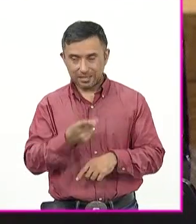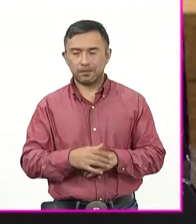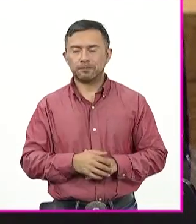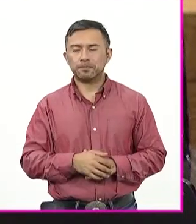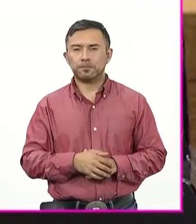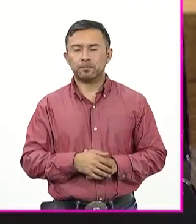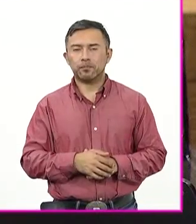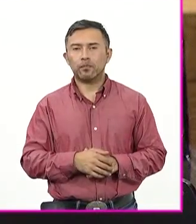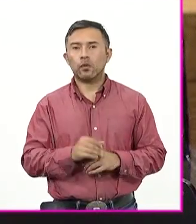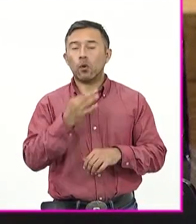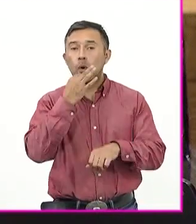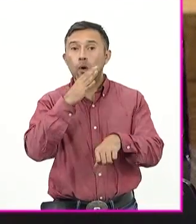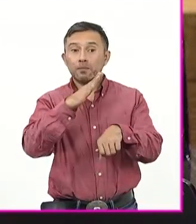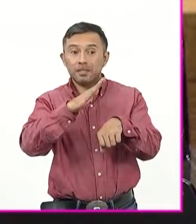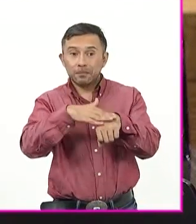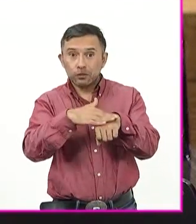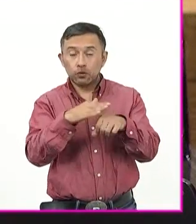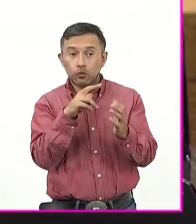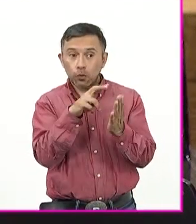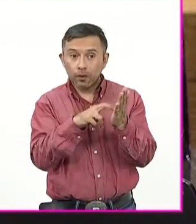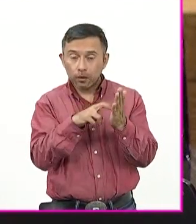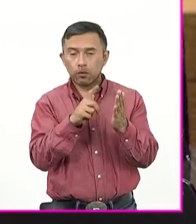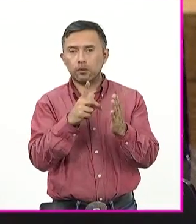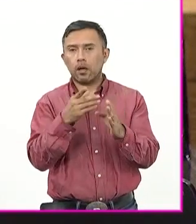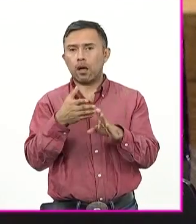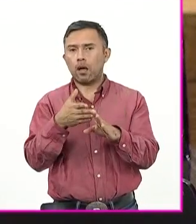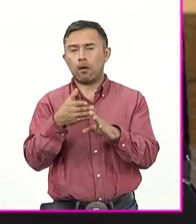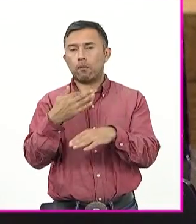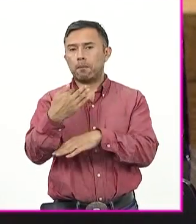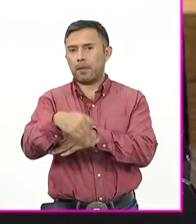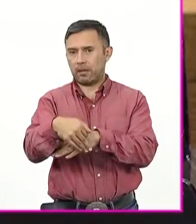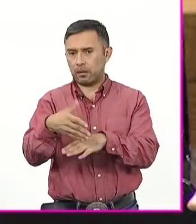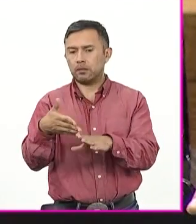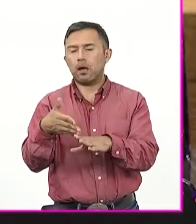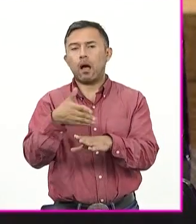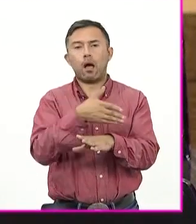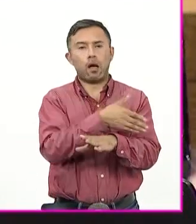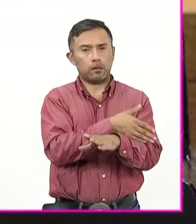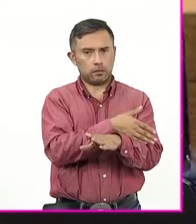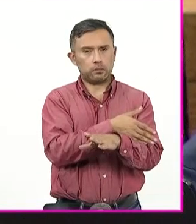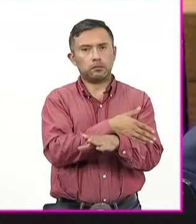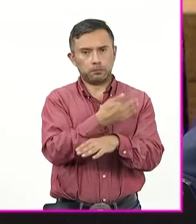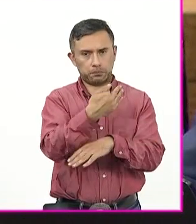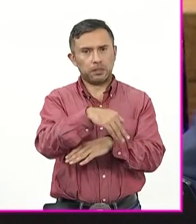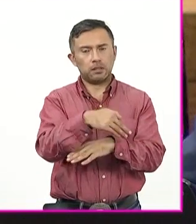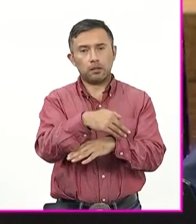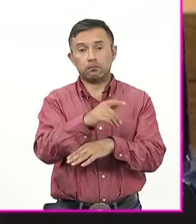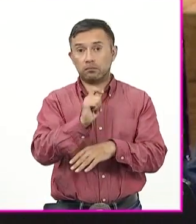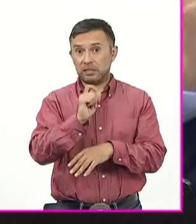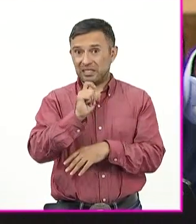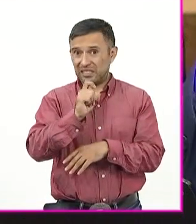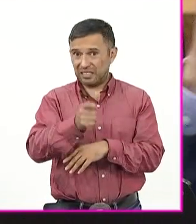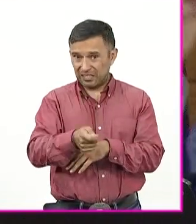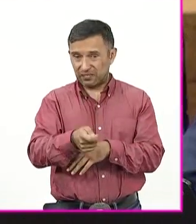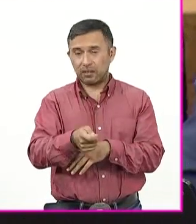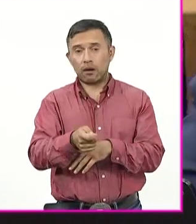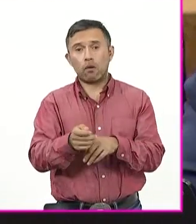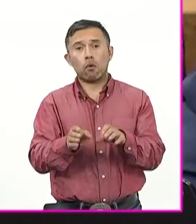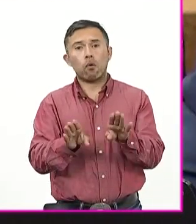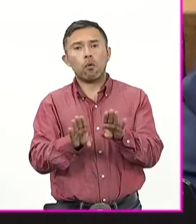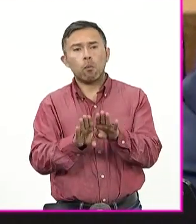reseñadas tienen un carácter preliminar y de ninguna forma significan una